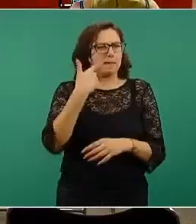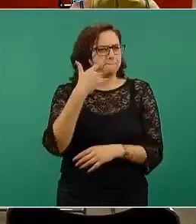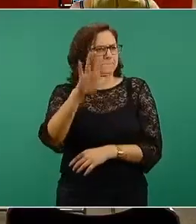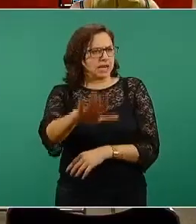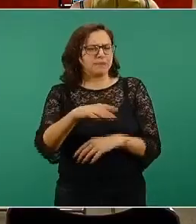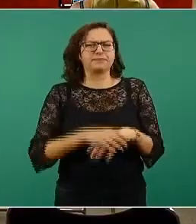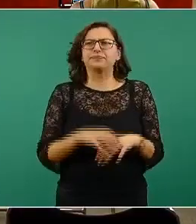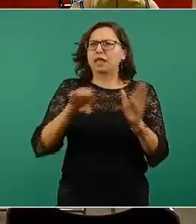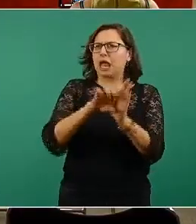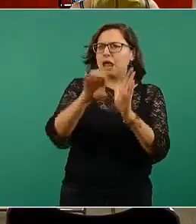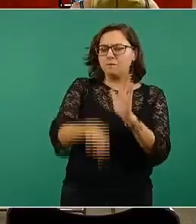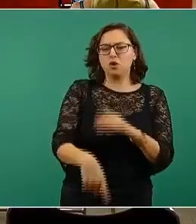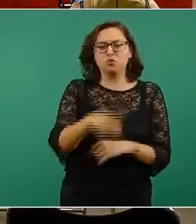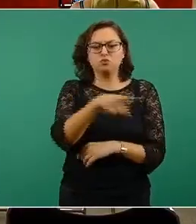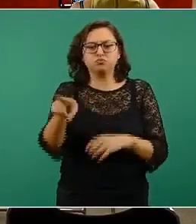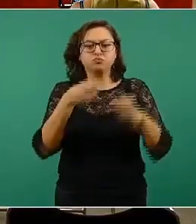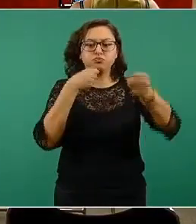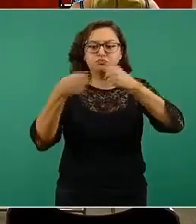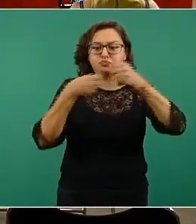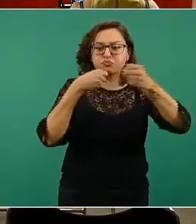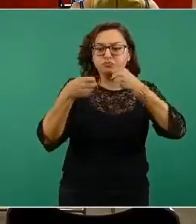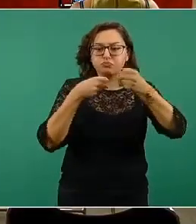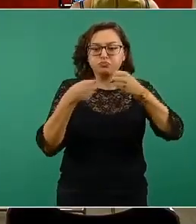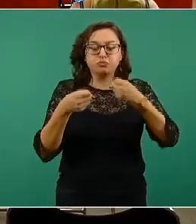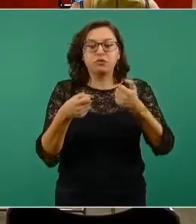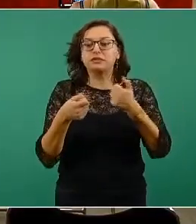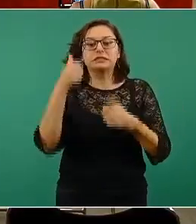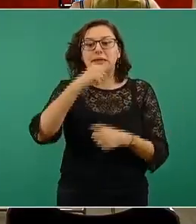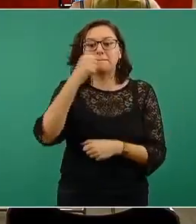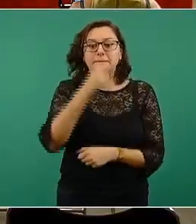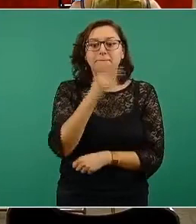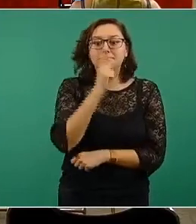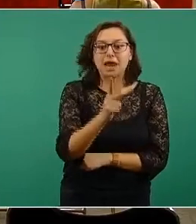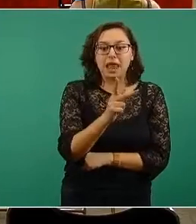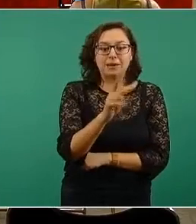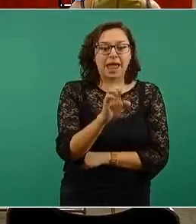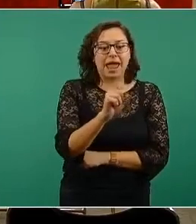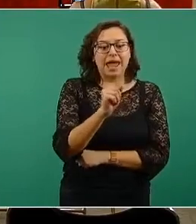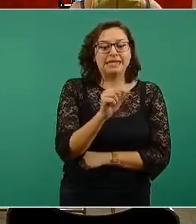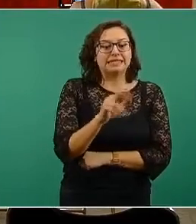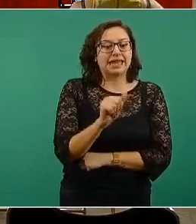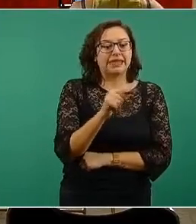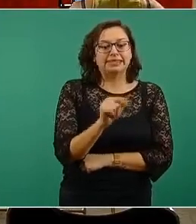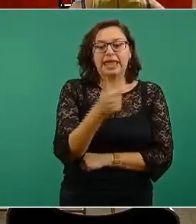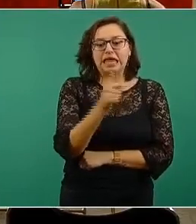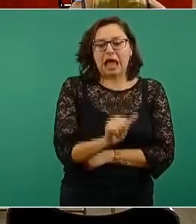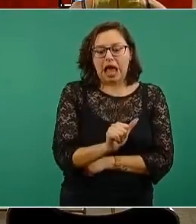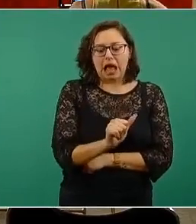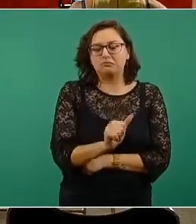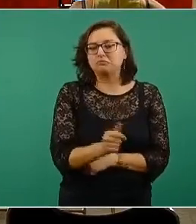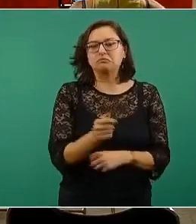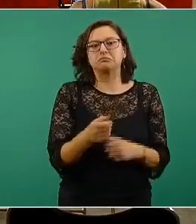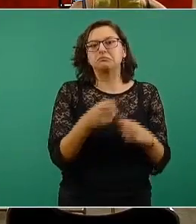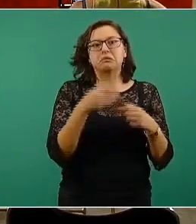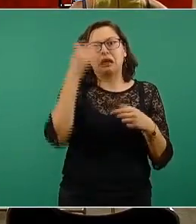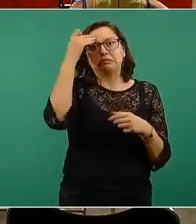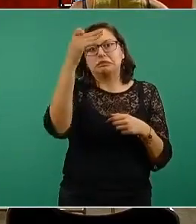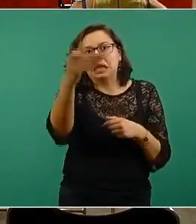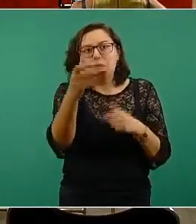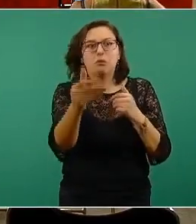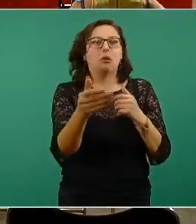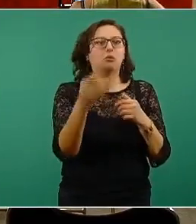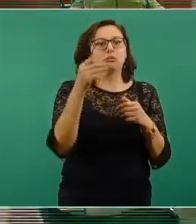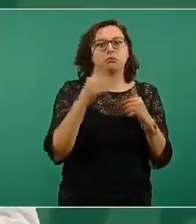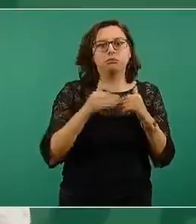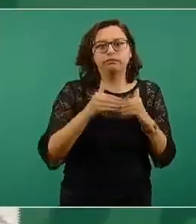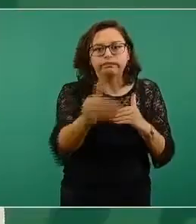muy acostumbrados a utilizar la palabra estrategia para todo, para algo de largo plazo, de corto plazo, local, generalizado,